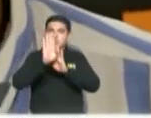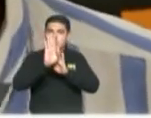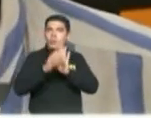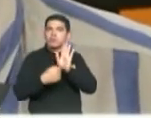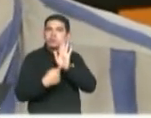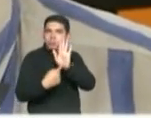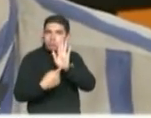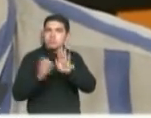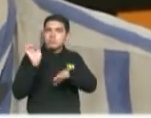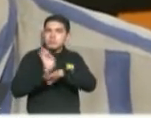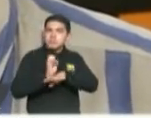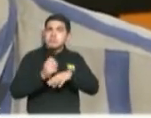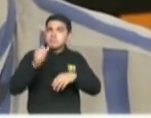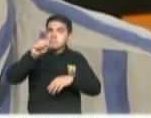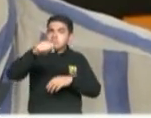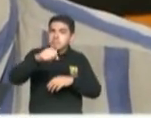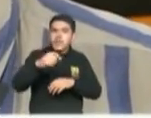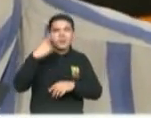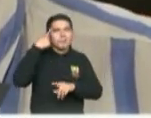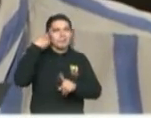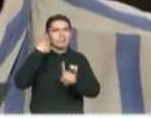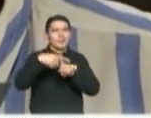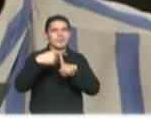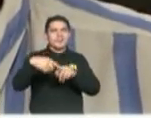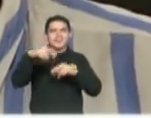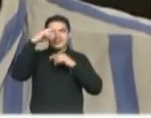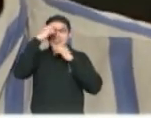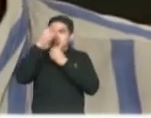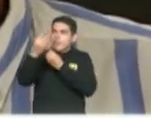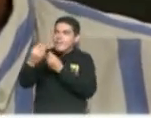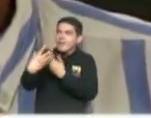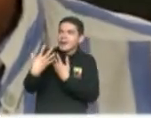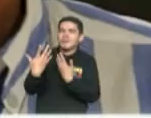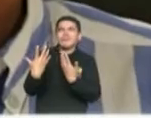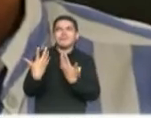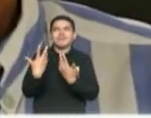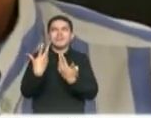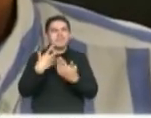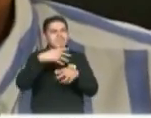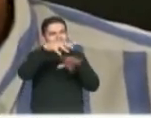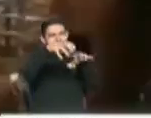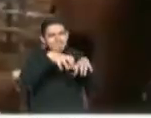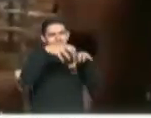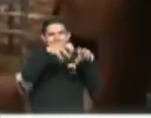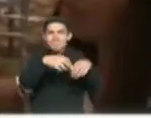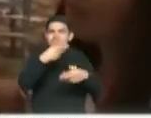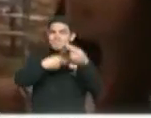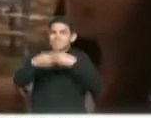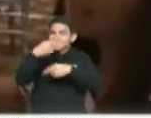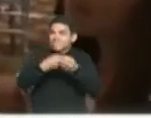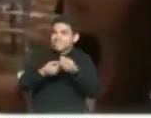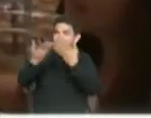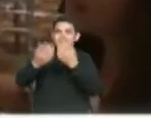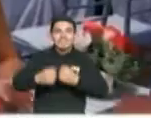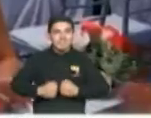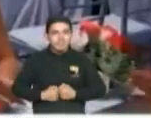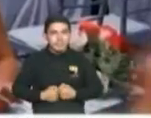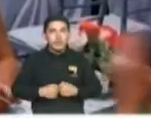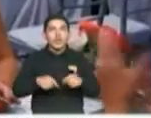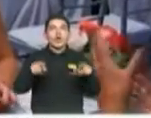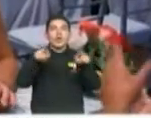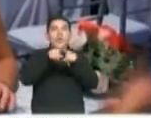para el ecuador la noticia muy positiva para todo nuestro sector agrícola ya reportaron su parte jose antonio